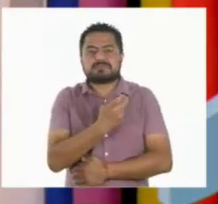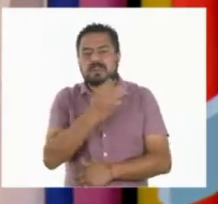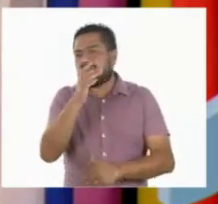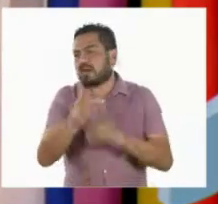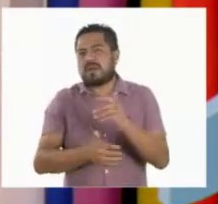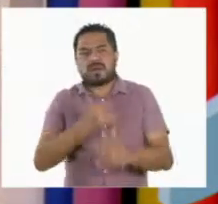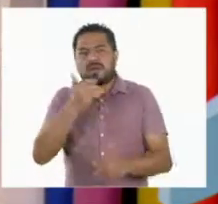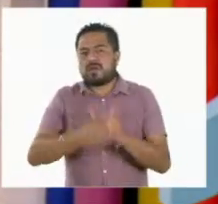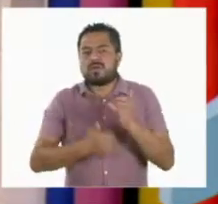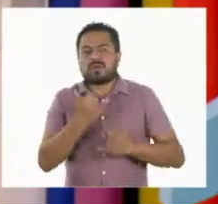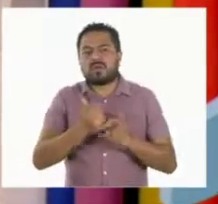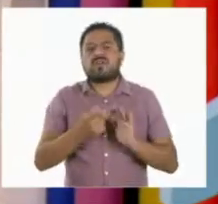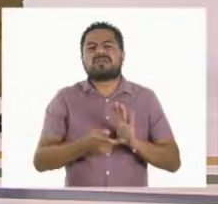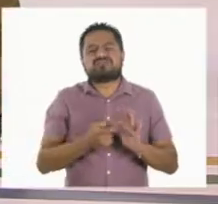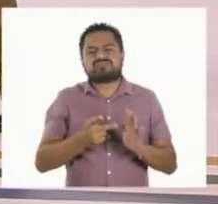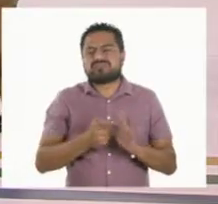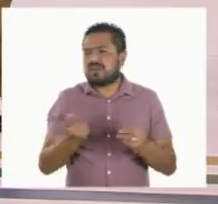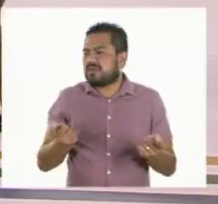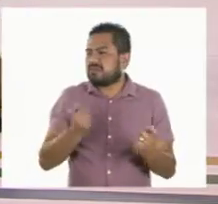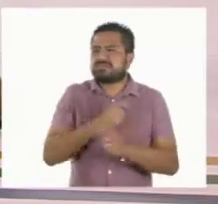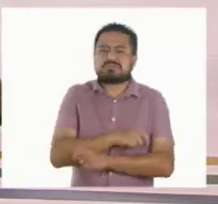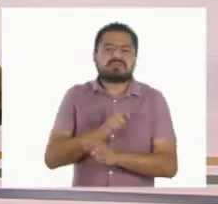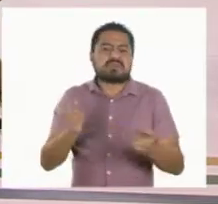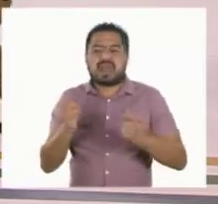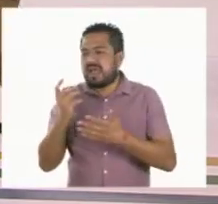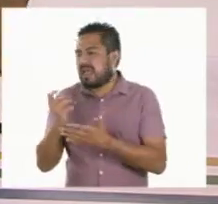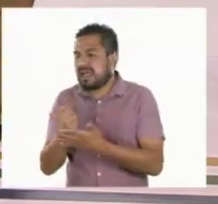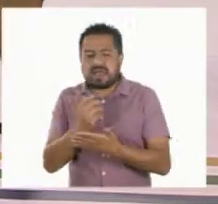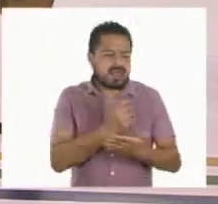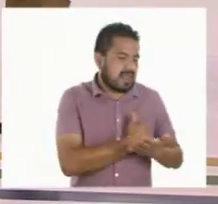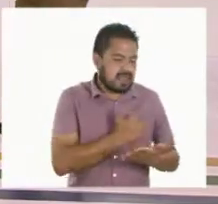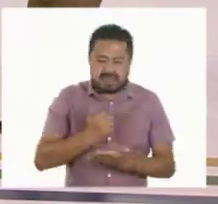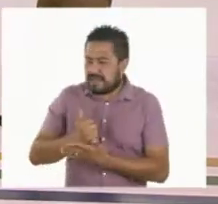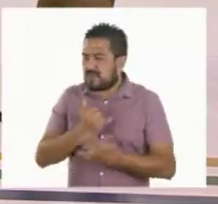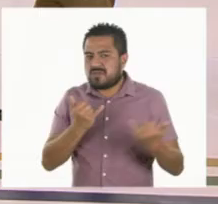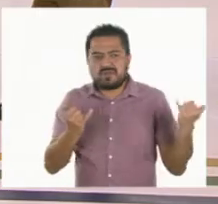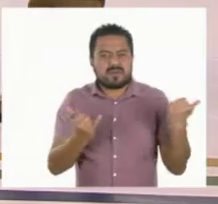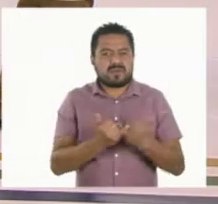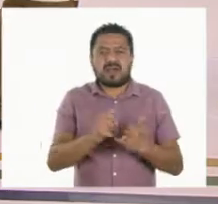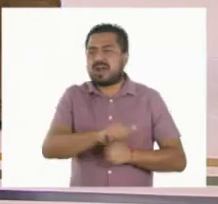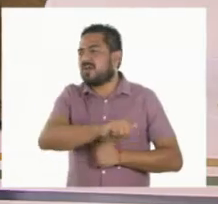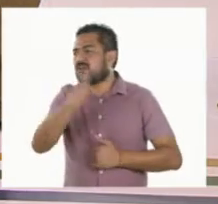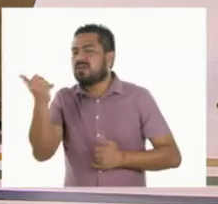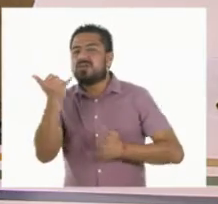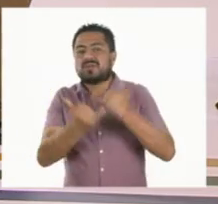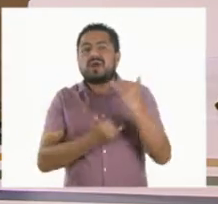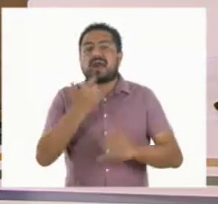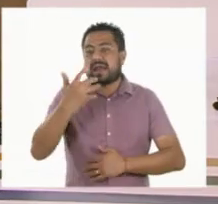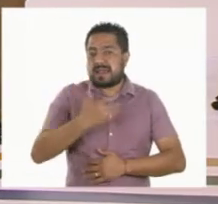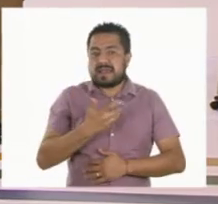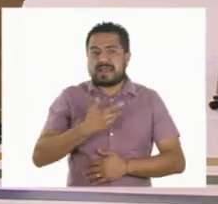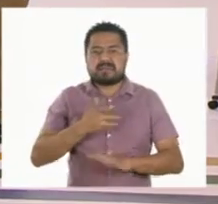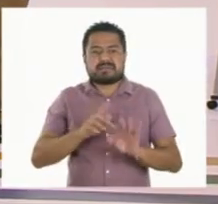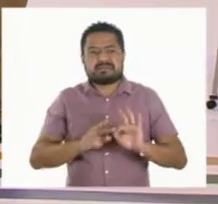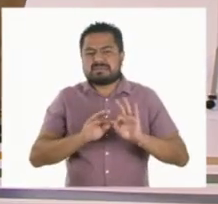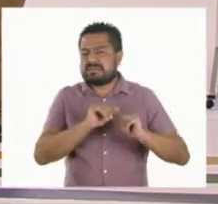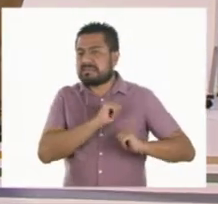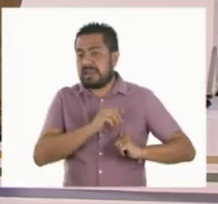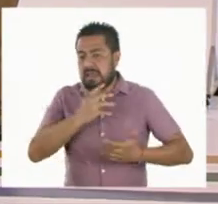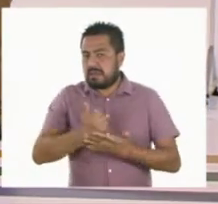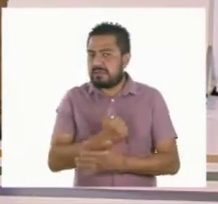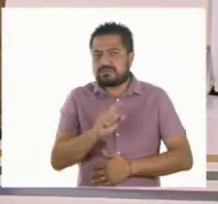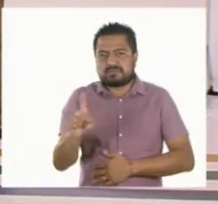termina el juego. Luego se repite y luego gana el otro y así sucesivamente. Pero hay otros juegos en donde lo que importa no es